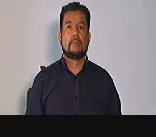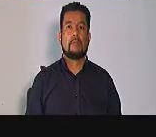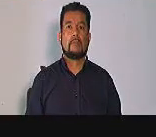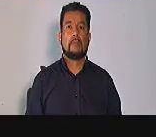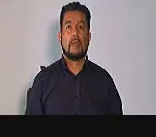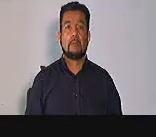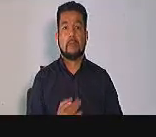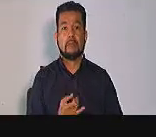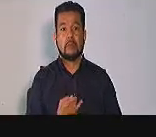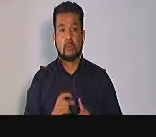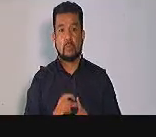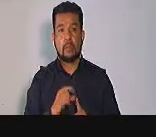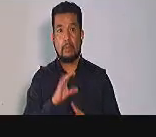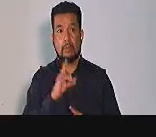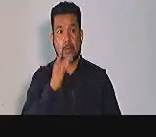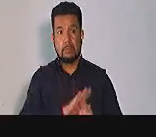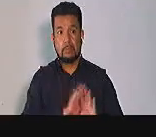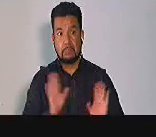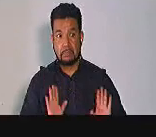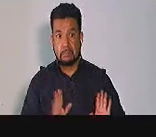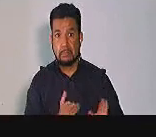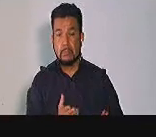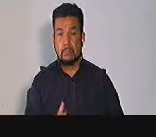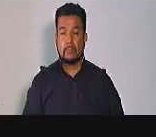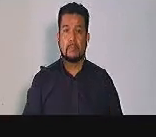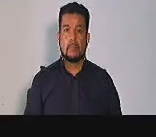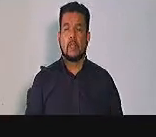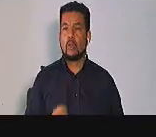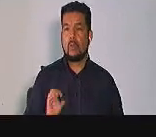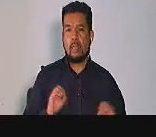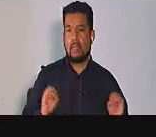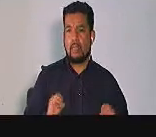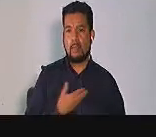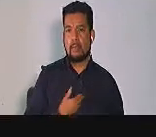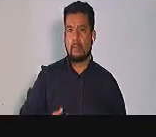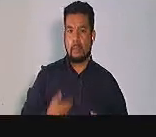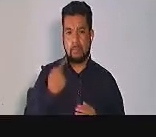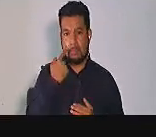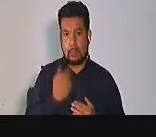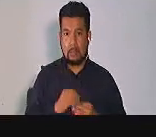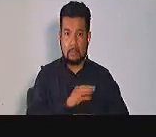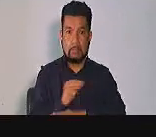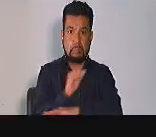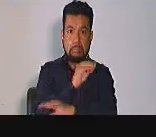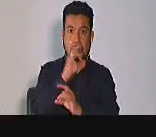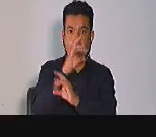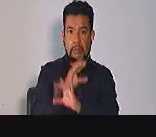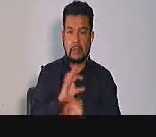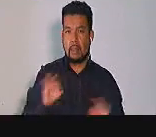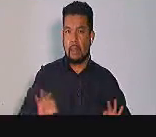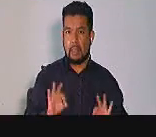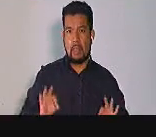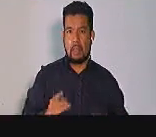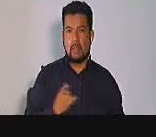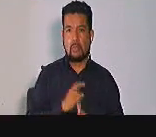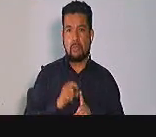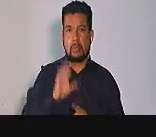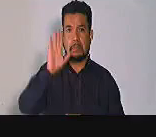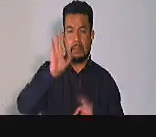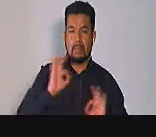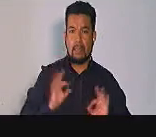¿Alguna otra solicitud, doctor Ricardo? No, señor presidente, verificando la plataforma, el chat de la misma, no hay solicitudes en este